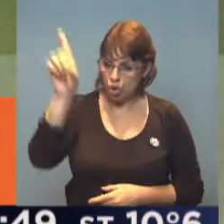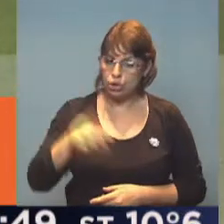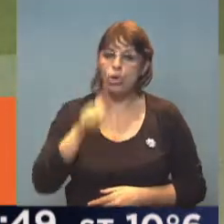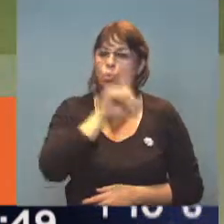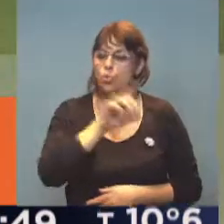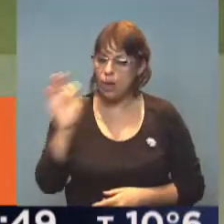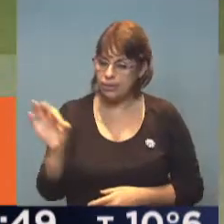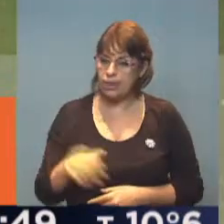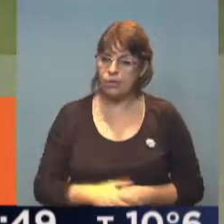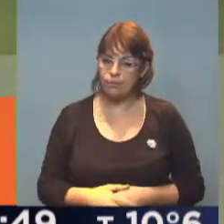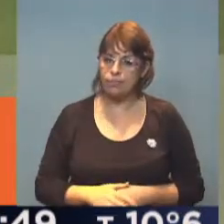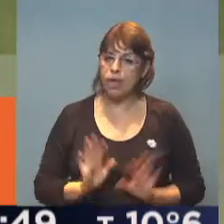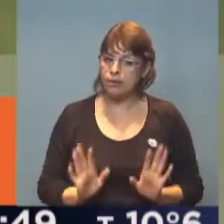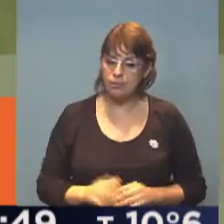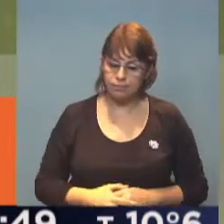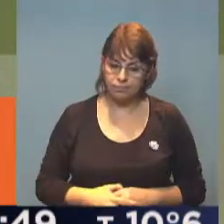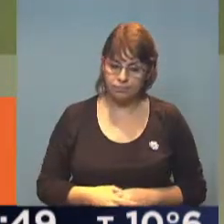1-0. Qué media vuelta sin ángulo.